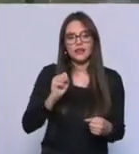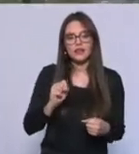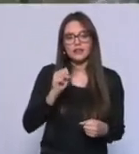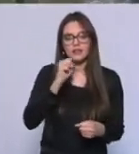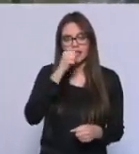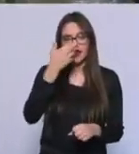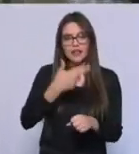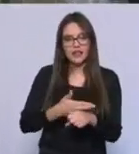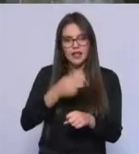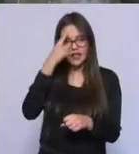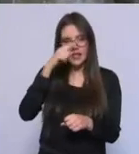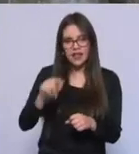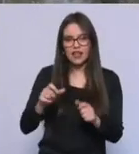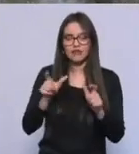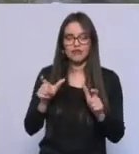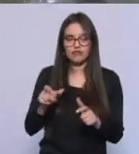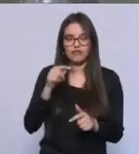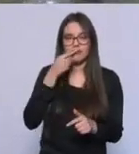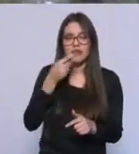Ciudadana desplegará